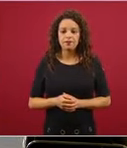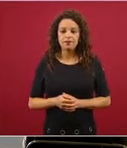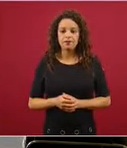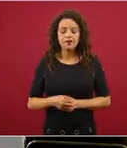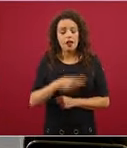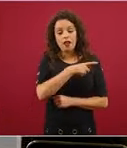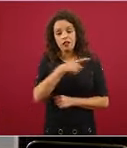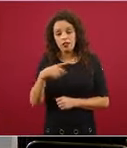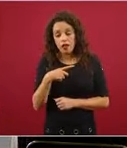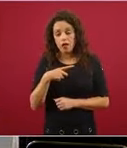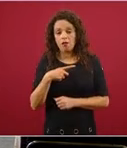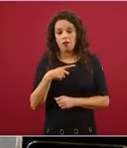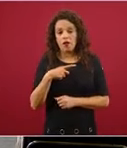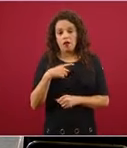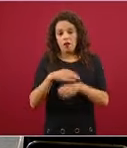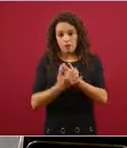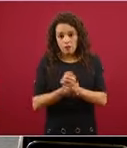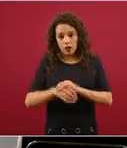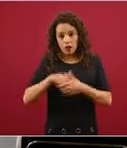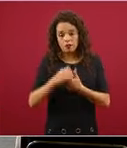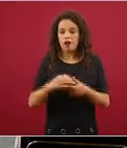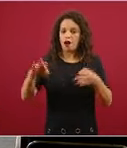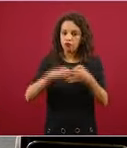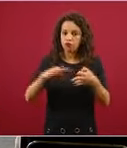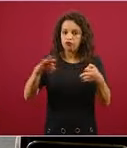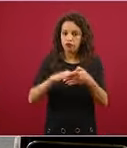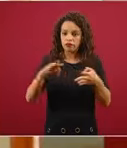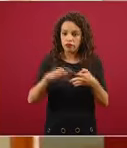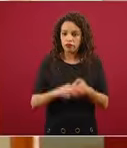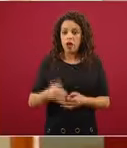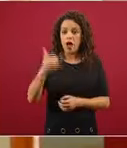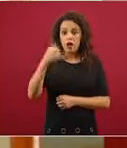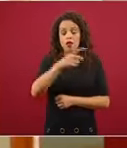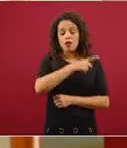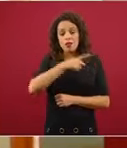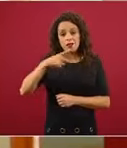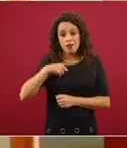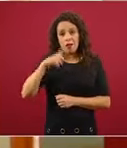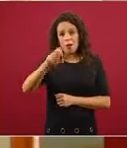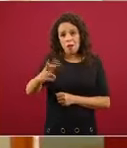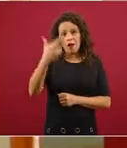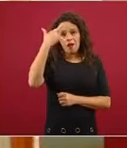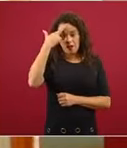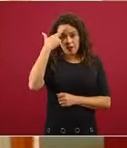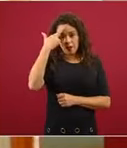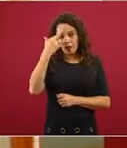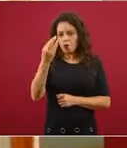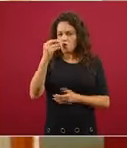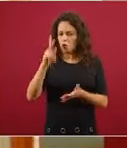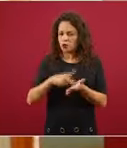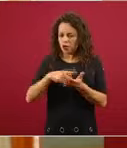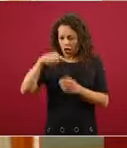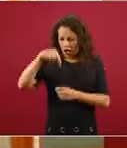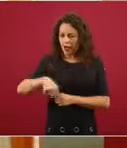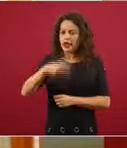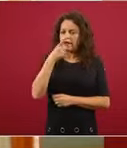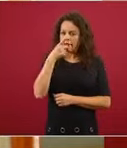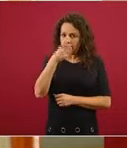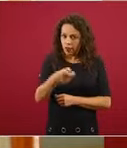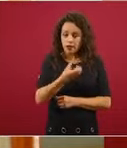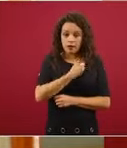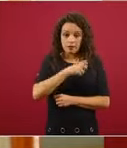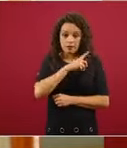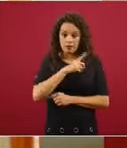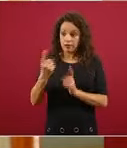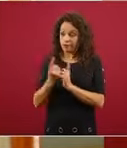las manos, usar etiqueta respiratoria. Recuerden, lo hemos dicho también muchas veces aquí, Susana Distancia